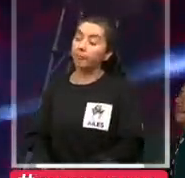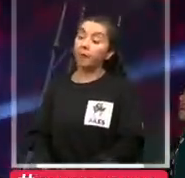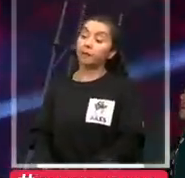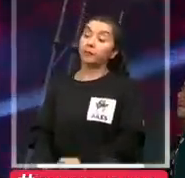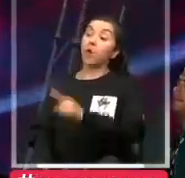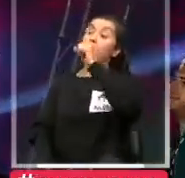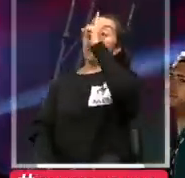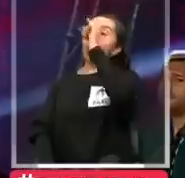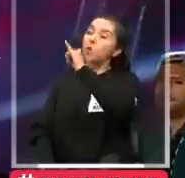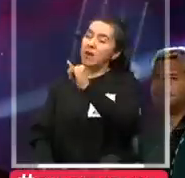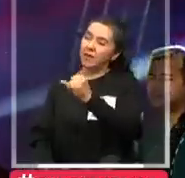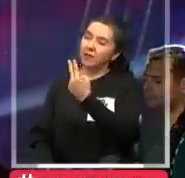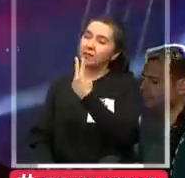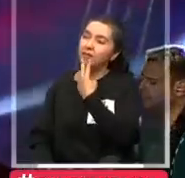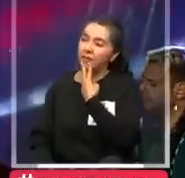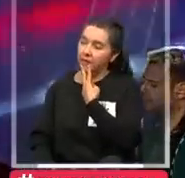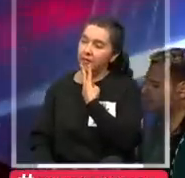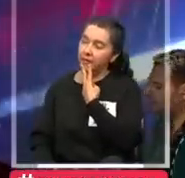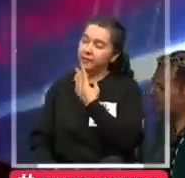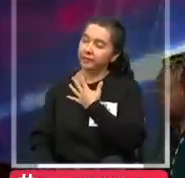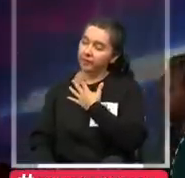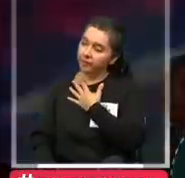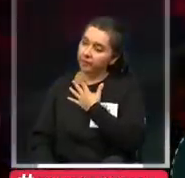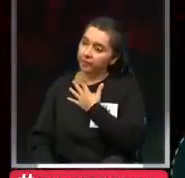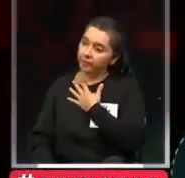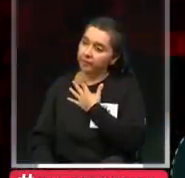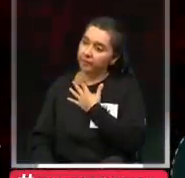Por una vez en la vida,